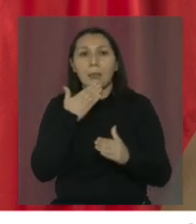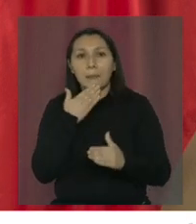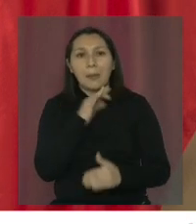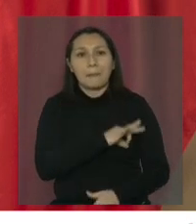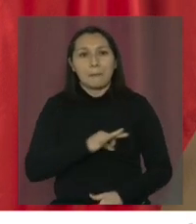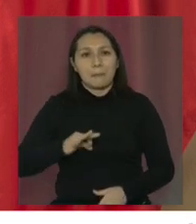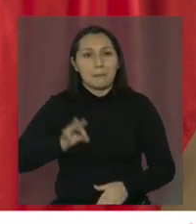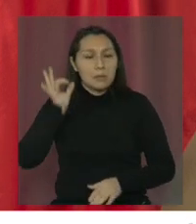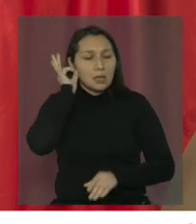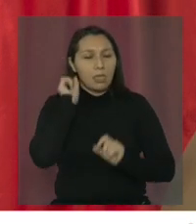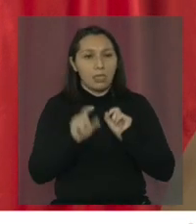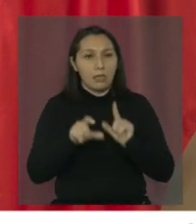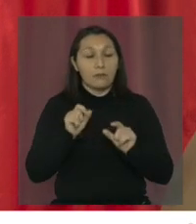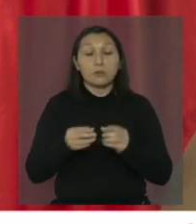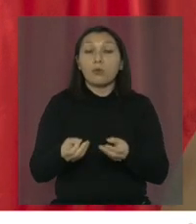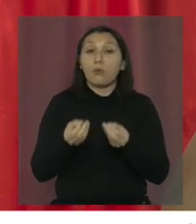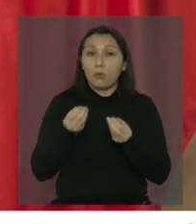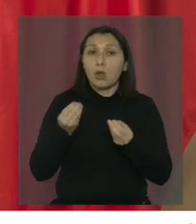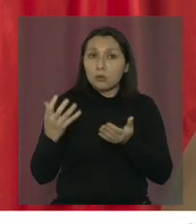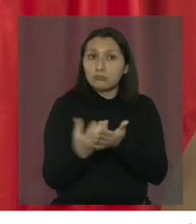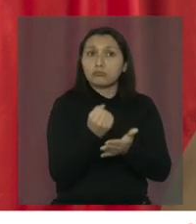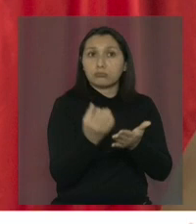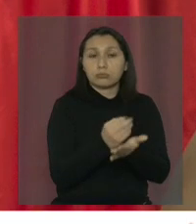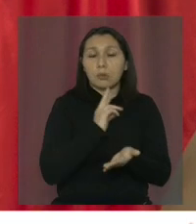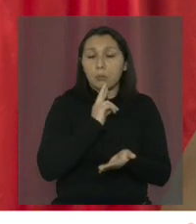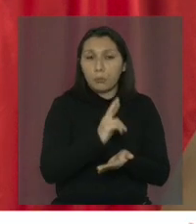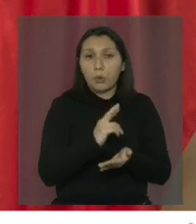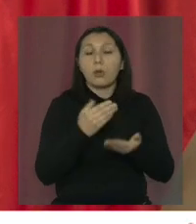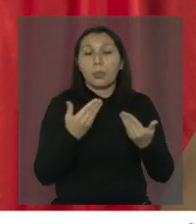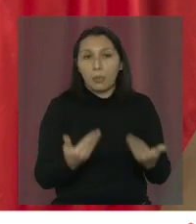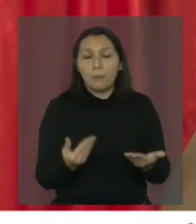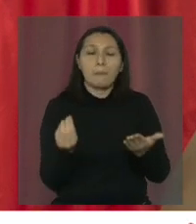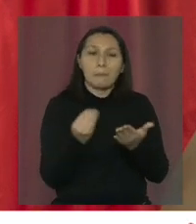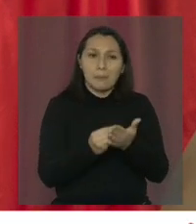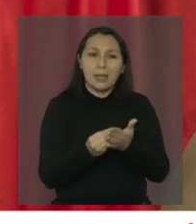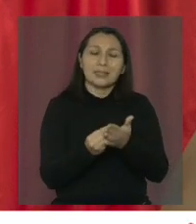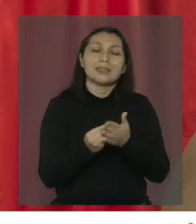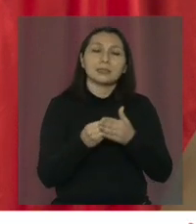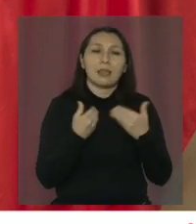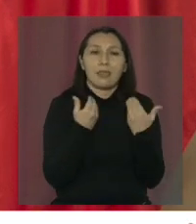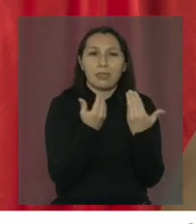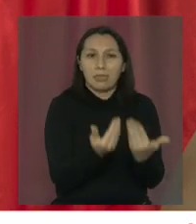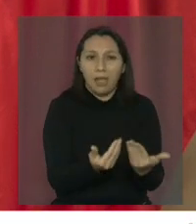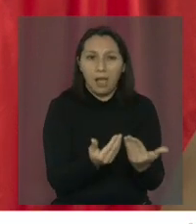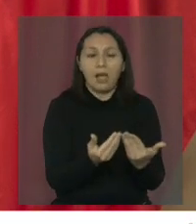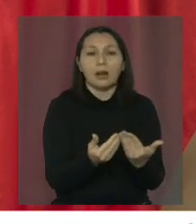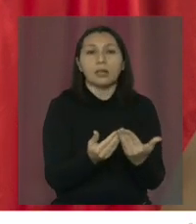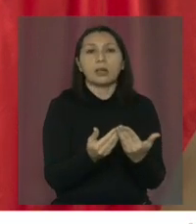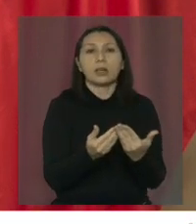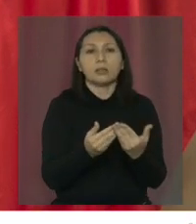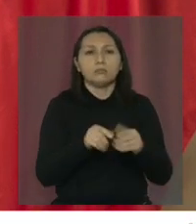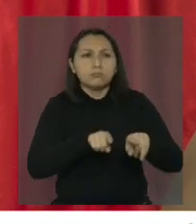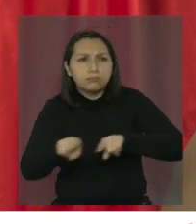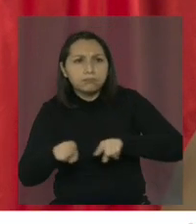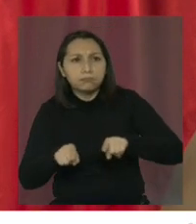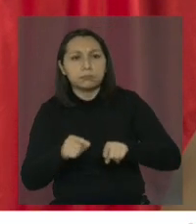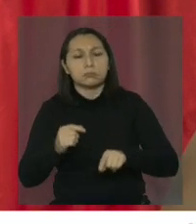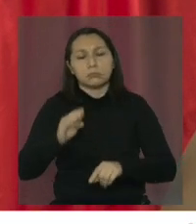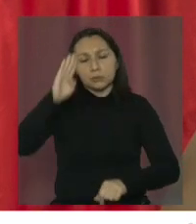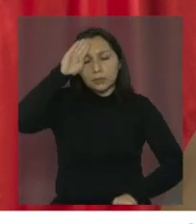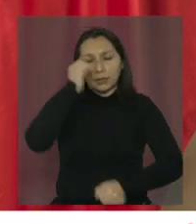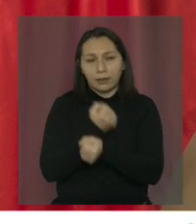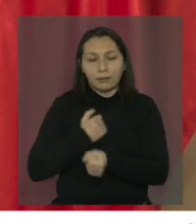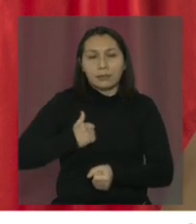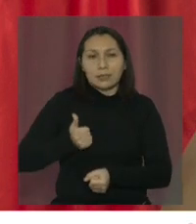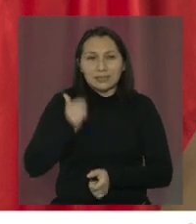de defensa ha tenido buenos resultados y también estamos reforzando todo lo que es la capacidad operativa de las y así